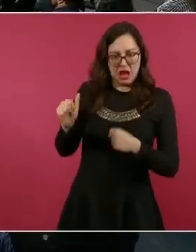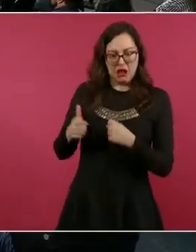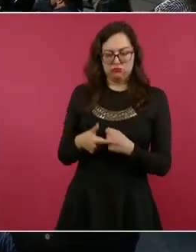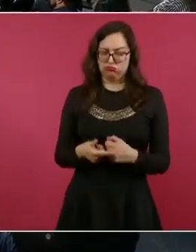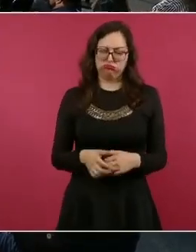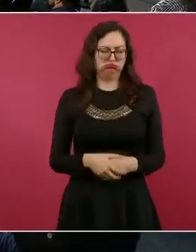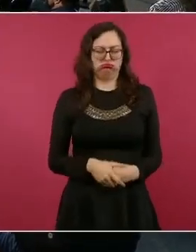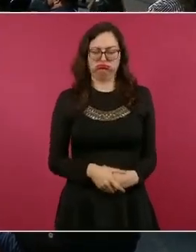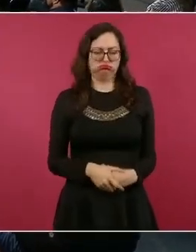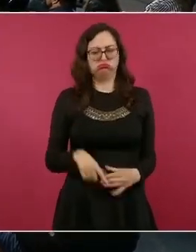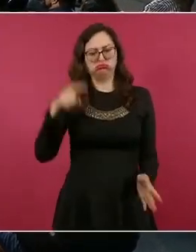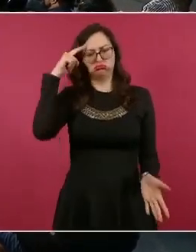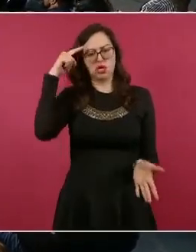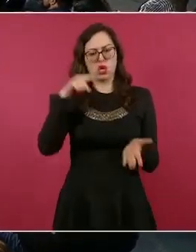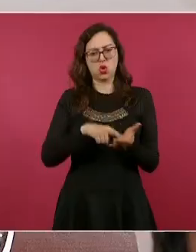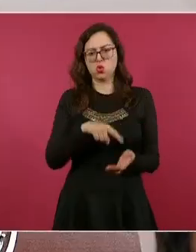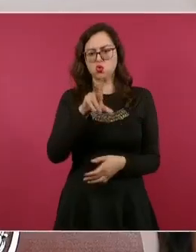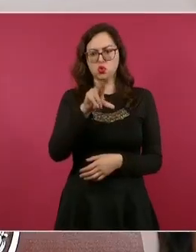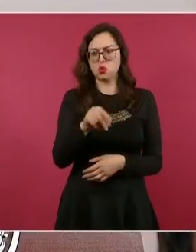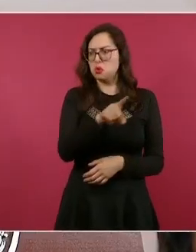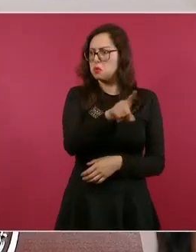han expresado.